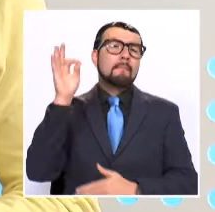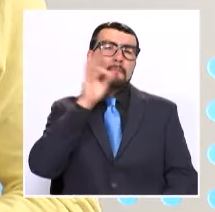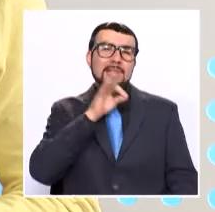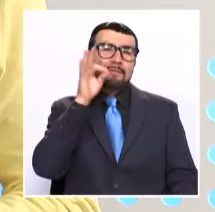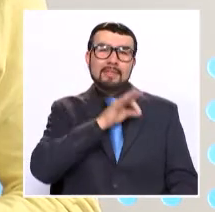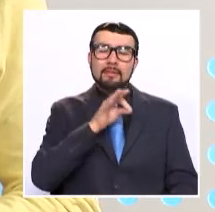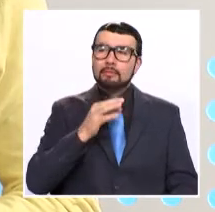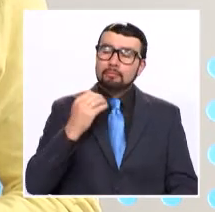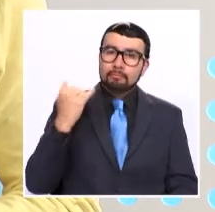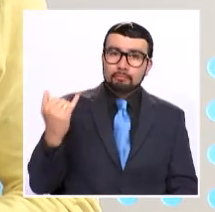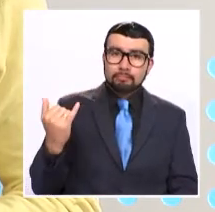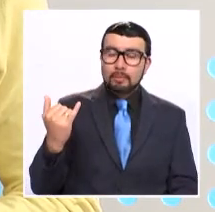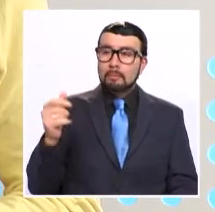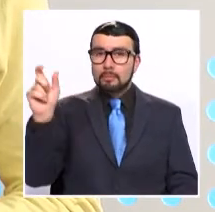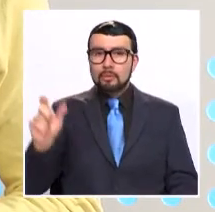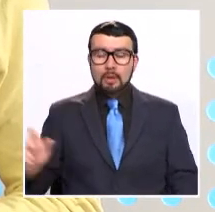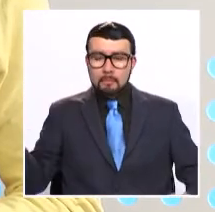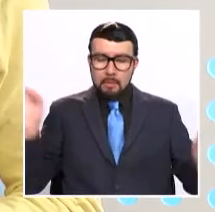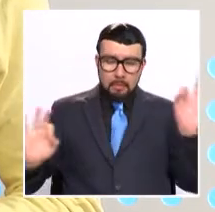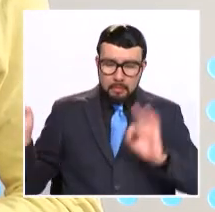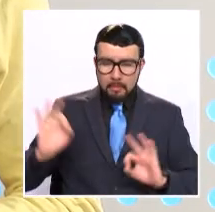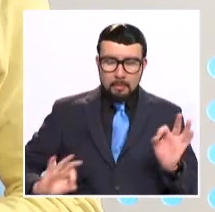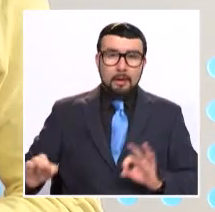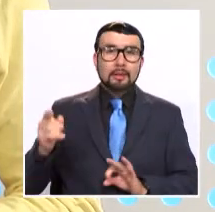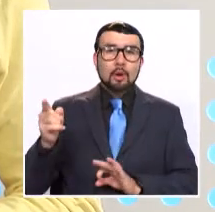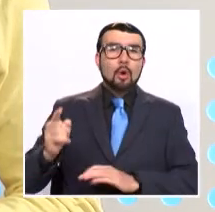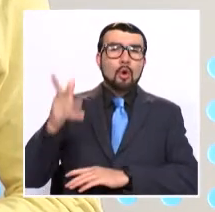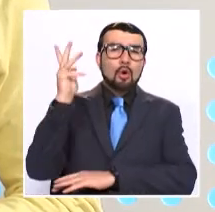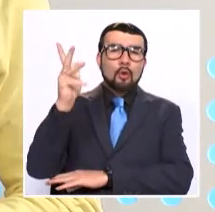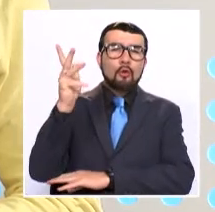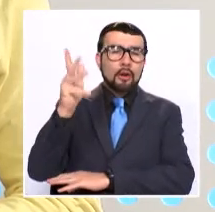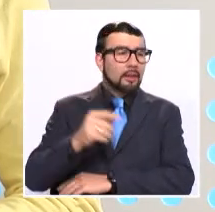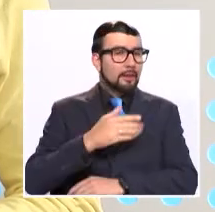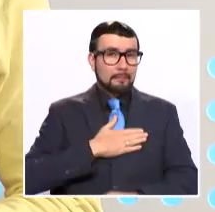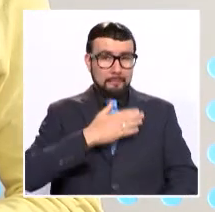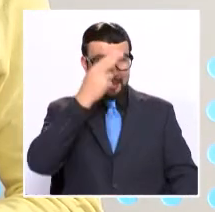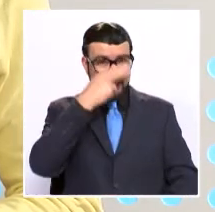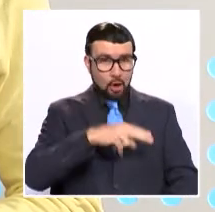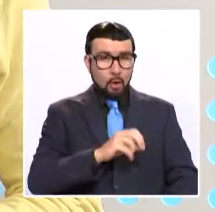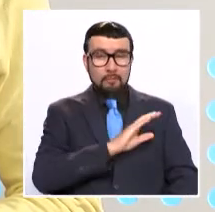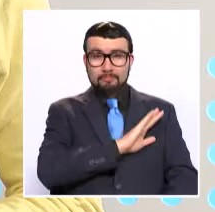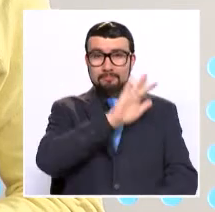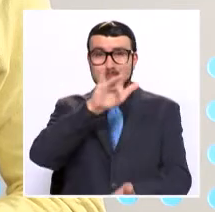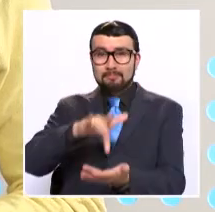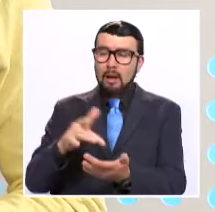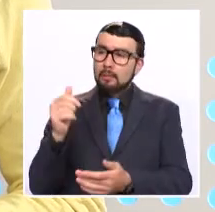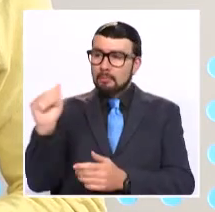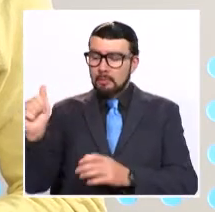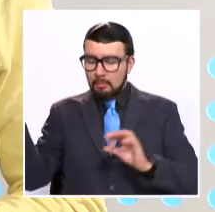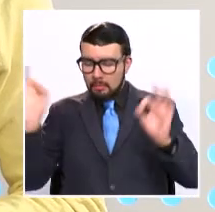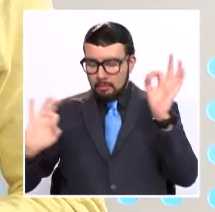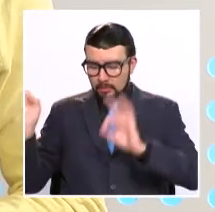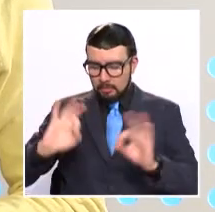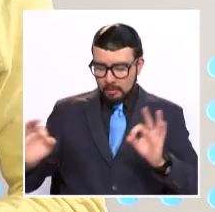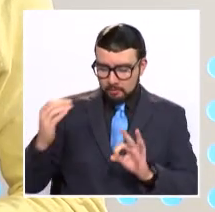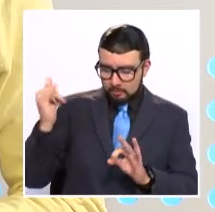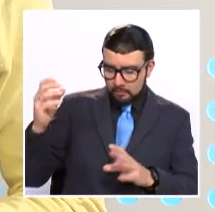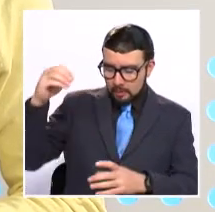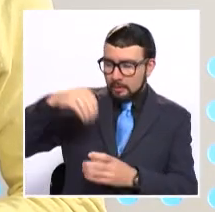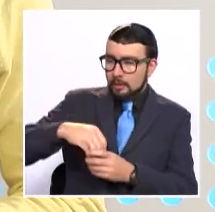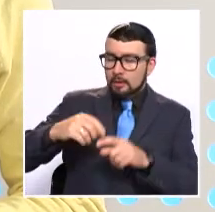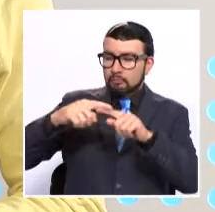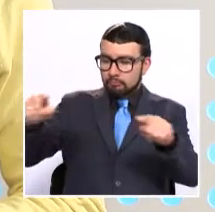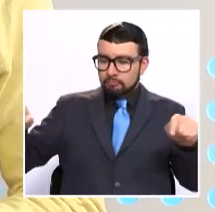está organizando la conferencia que va a realizar mi hijo sobre los tres pilares de la salud en el Parque de la